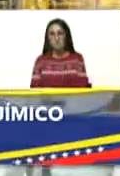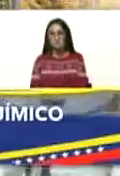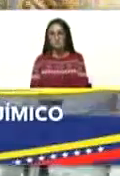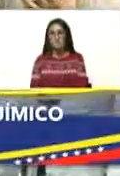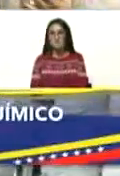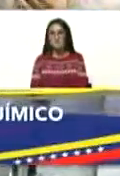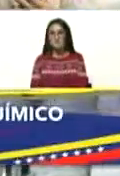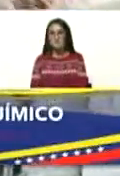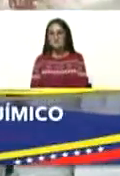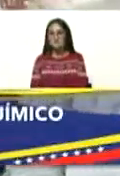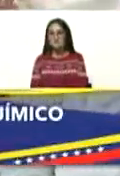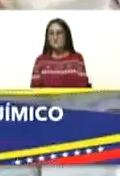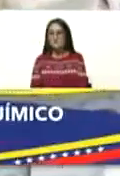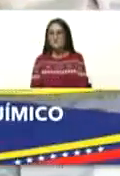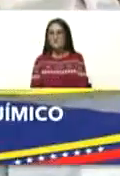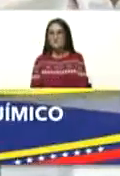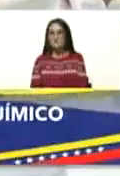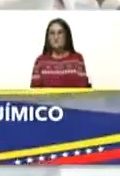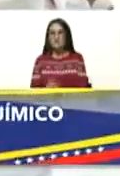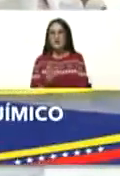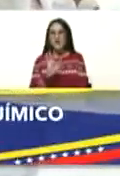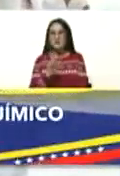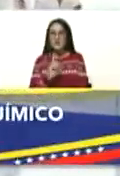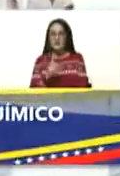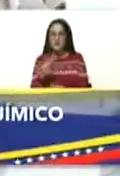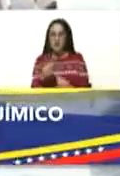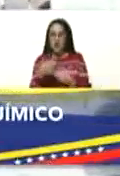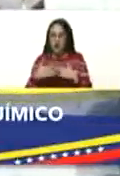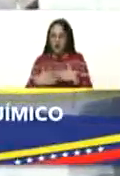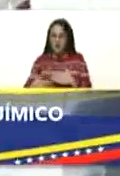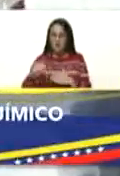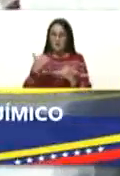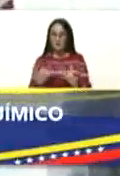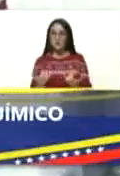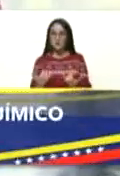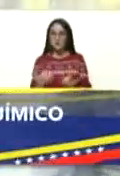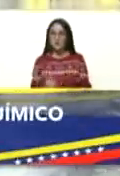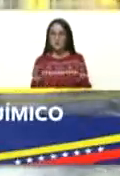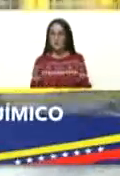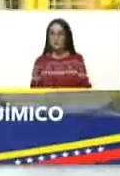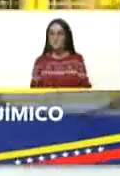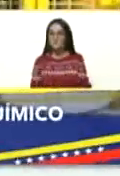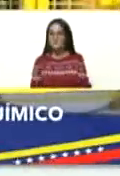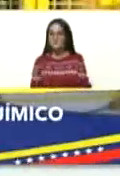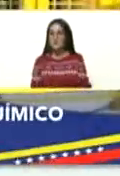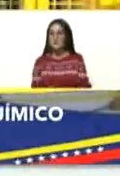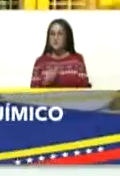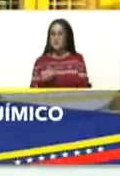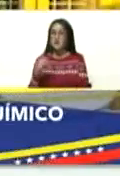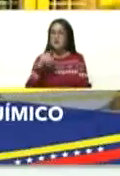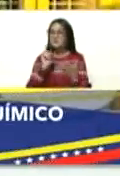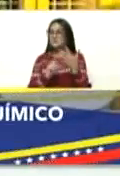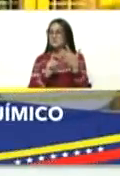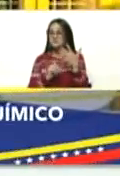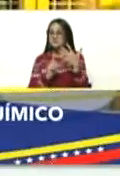Eso somos. Y eso debemos ser de aquí en adelante. Por eso agrego un quinto